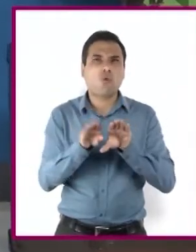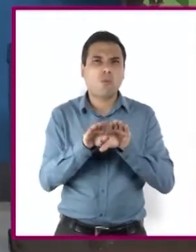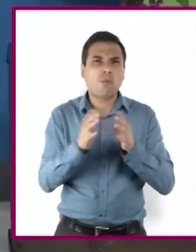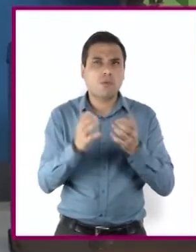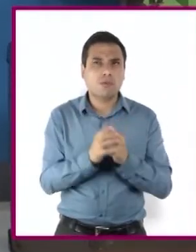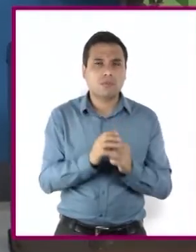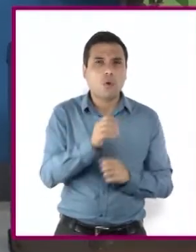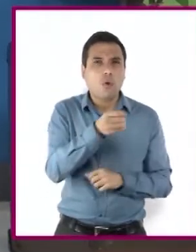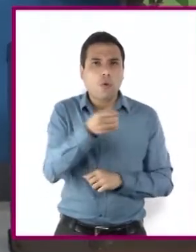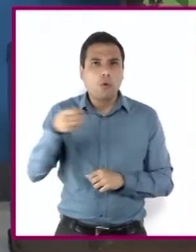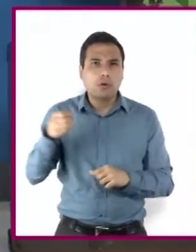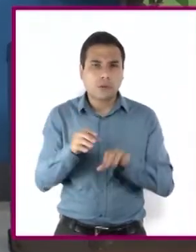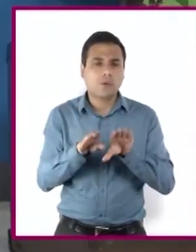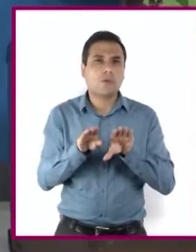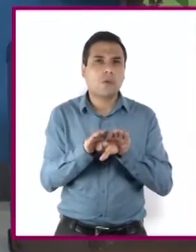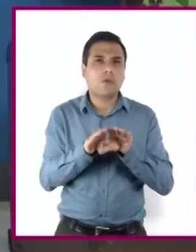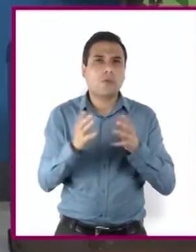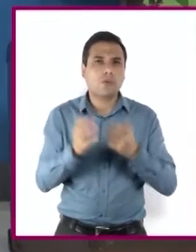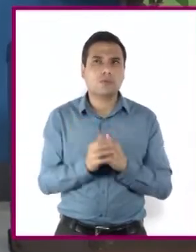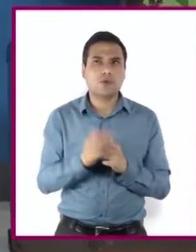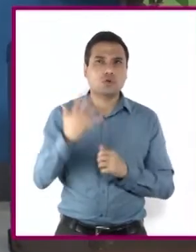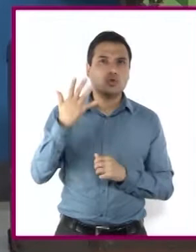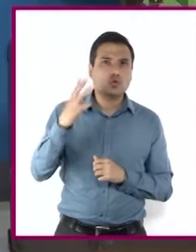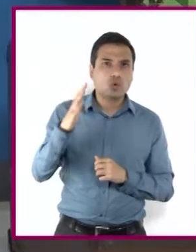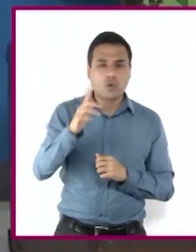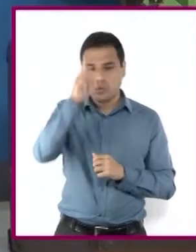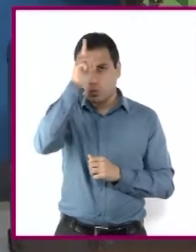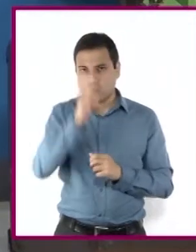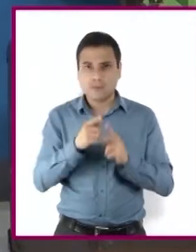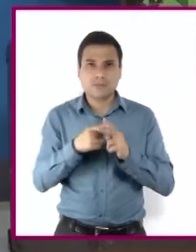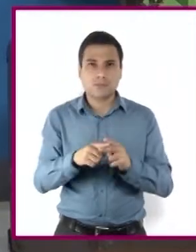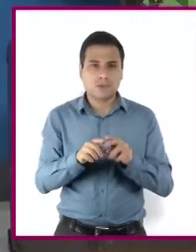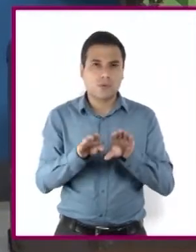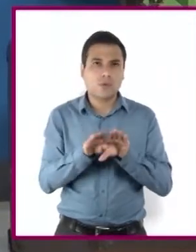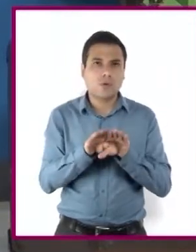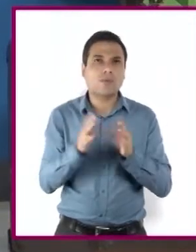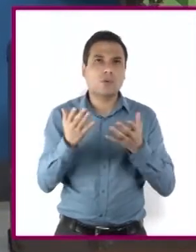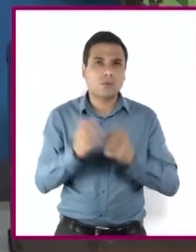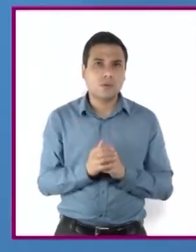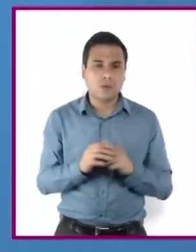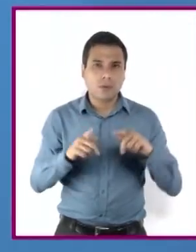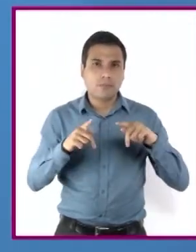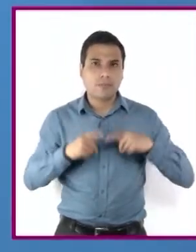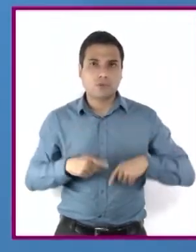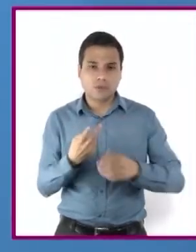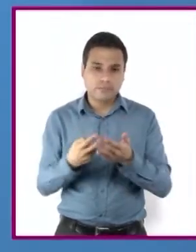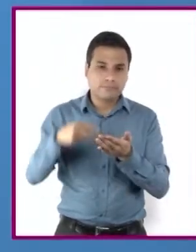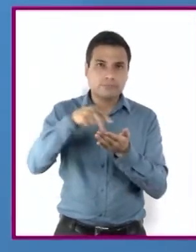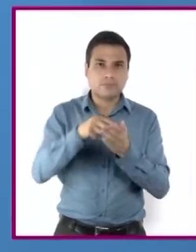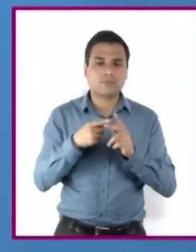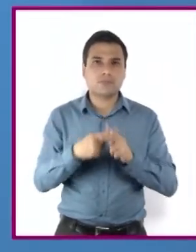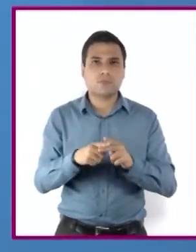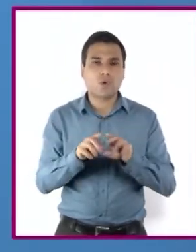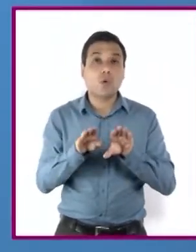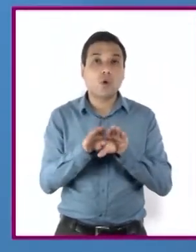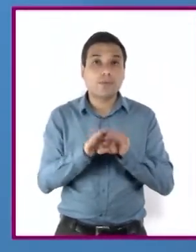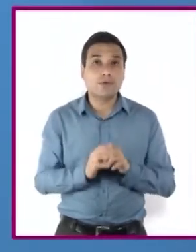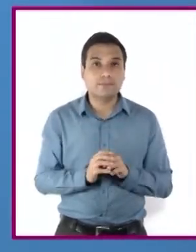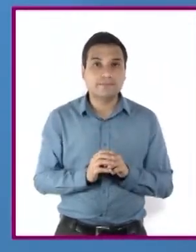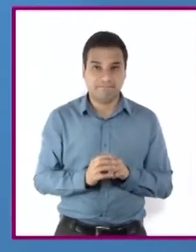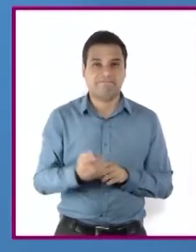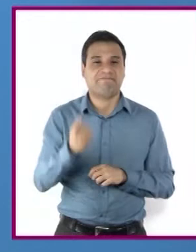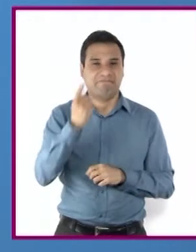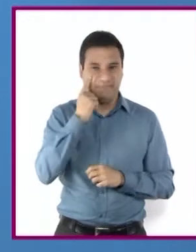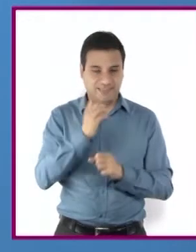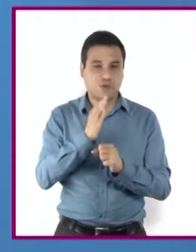cosmovisión? ¿Cómo surgieron el sol y la luna? ¿Cómo fue creada la humanidad? Adentrémonos en el